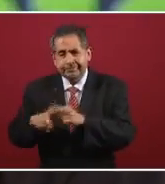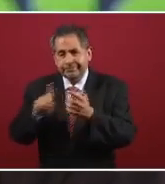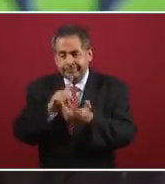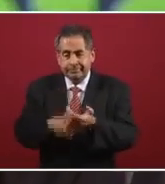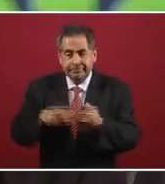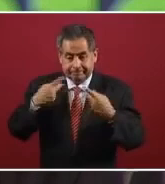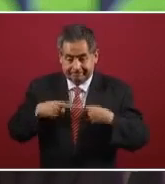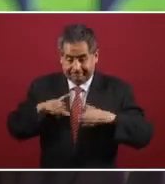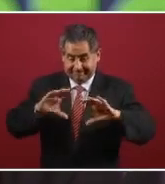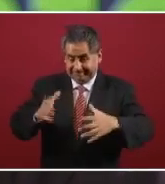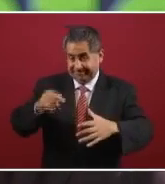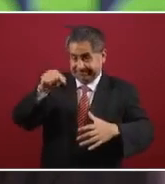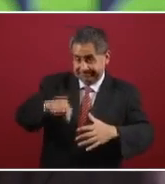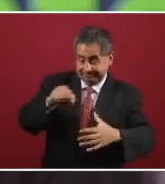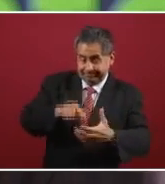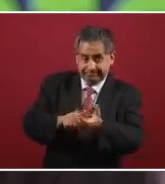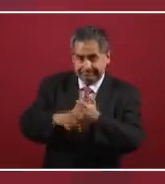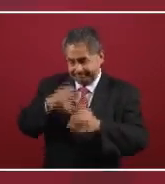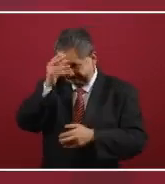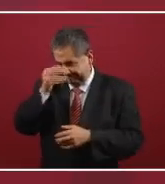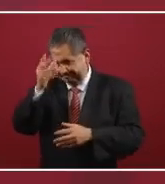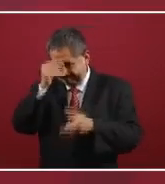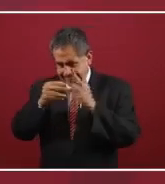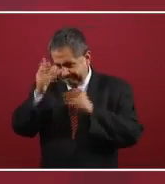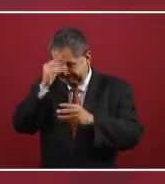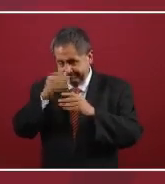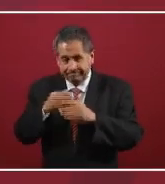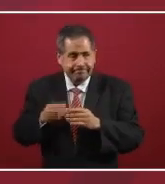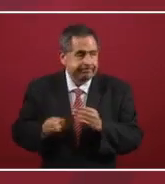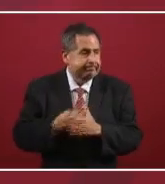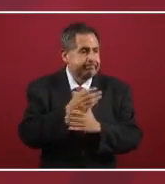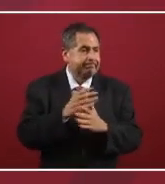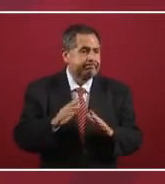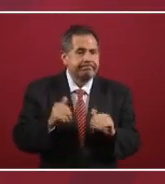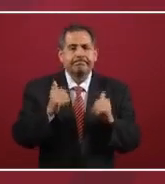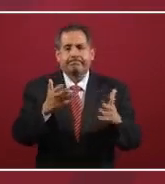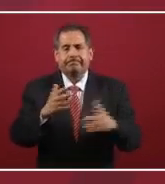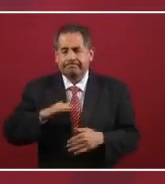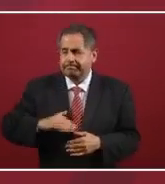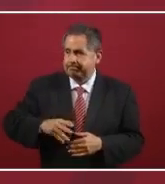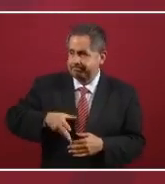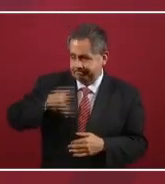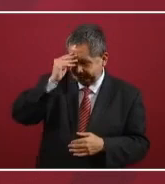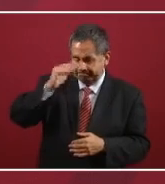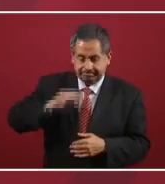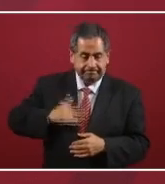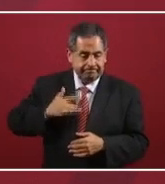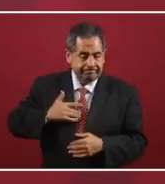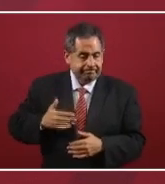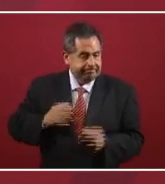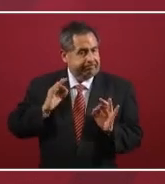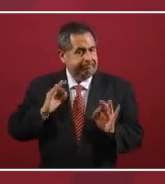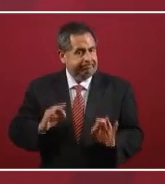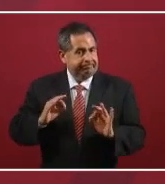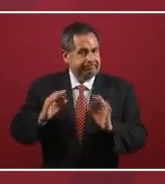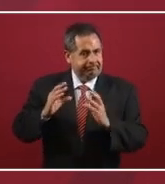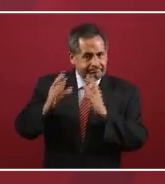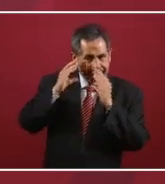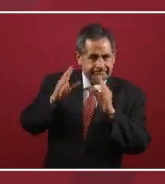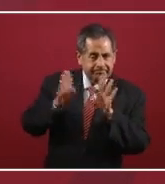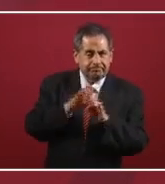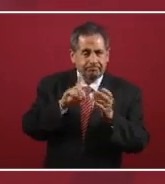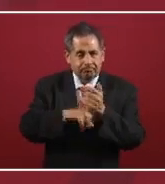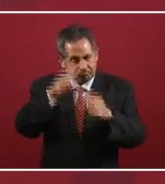que desde las comunidades se pueda desarrollar actividades, formación artística y cultural, porque sobre todo el